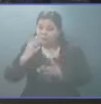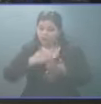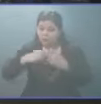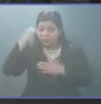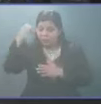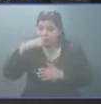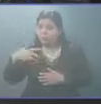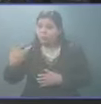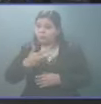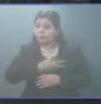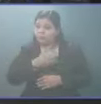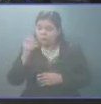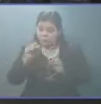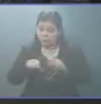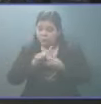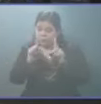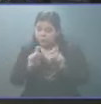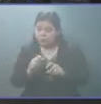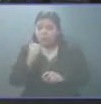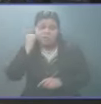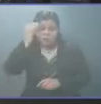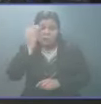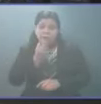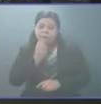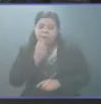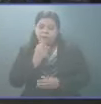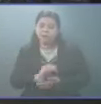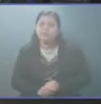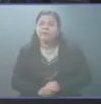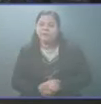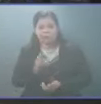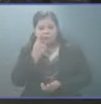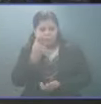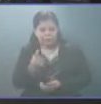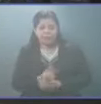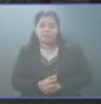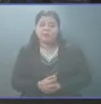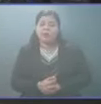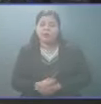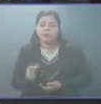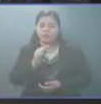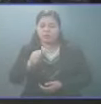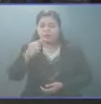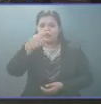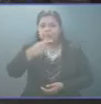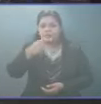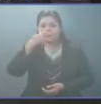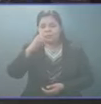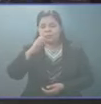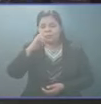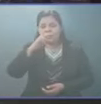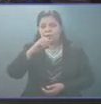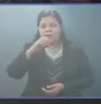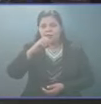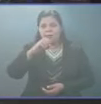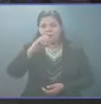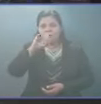y necesarias, hacérselas a nuestros adultos mayores. Sí, fíjense que la escala, como les repito, se llama Yesavage o se escribe